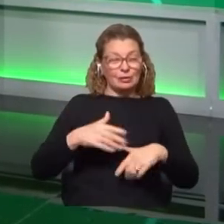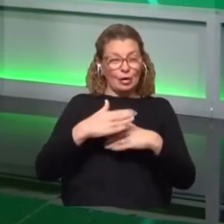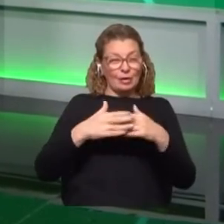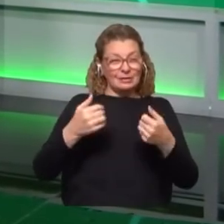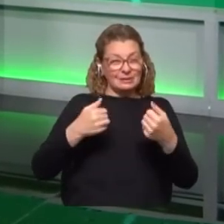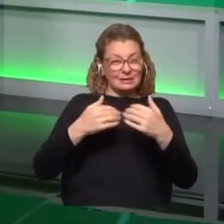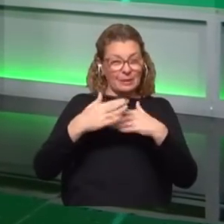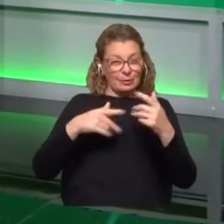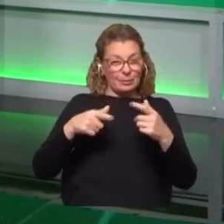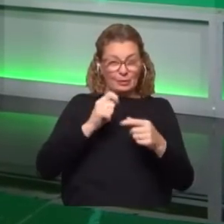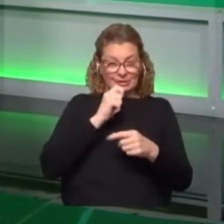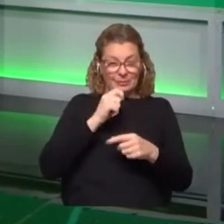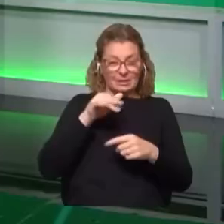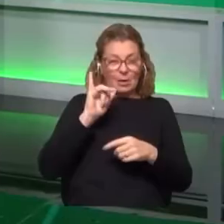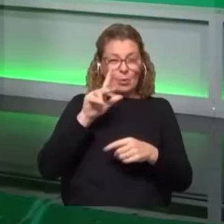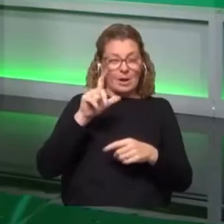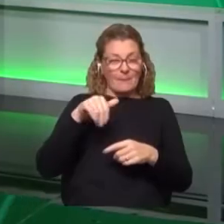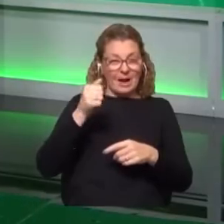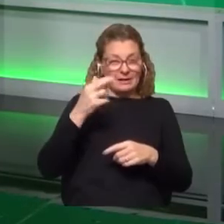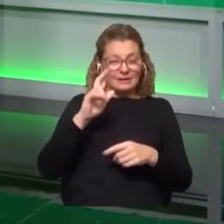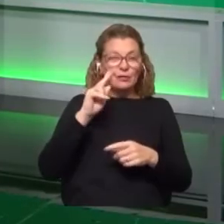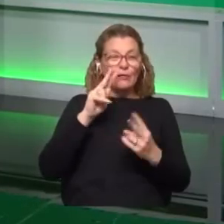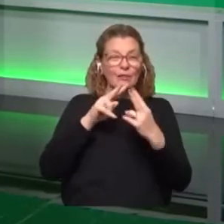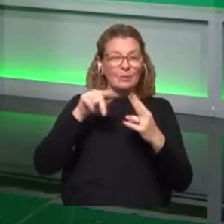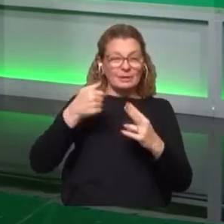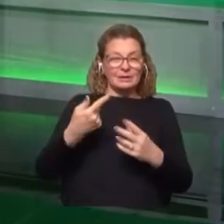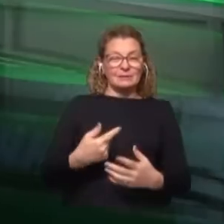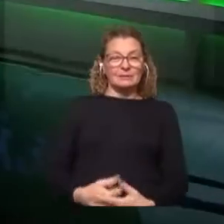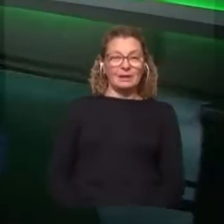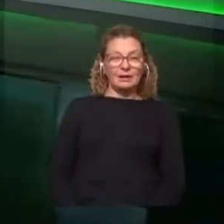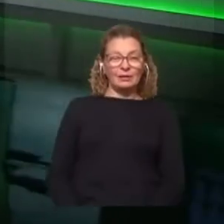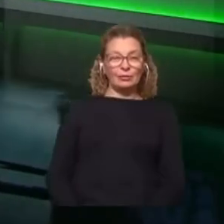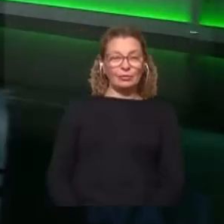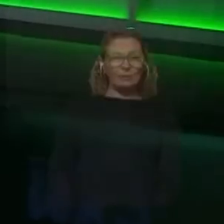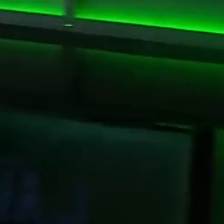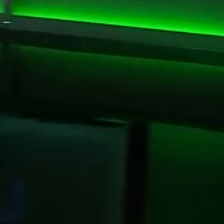y Obras Públicas en la entrevista con Wilmar Hasta mañana pasen bien gracias por estar